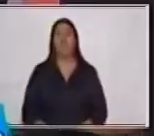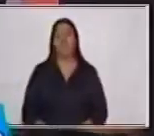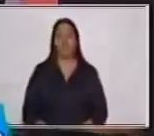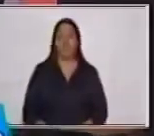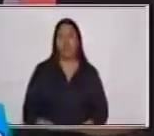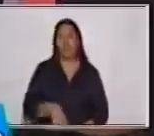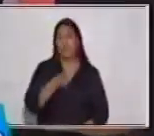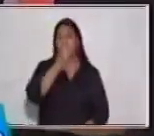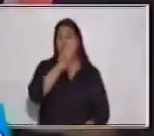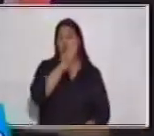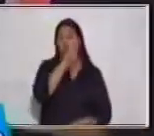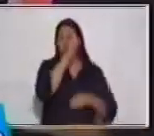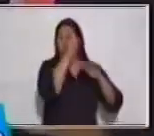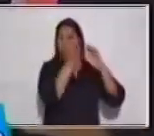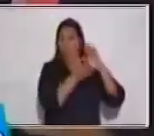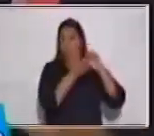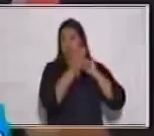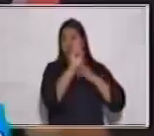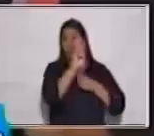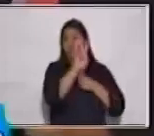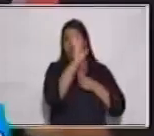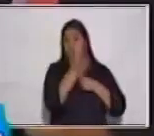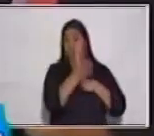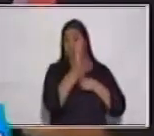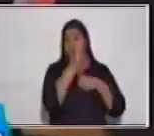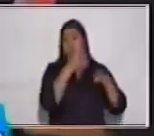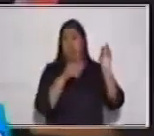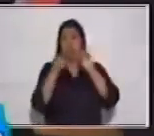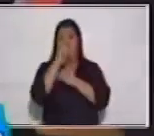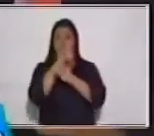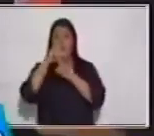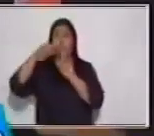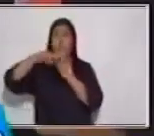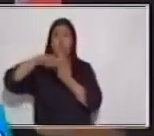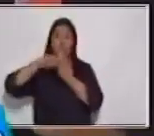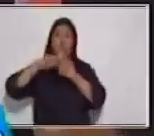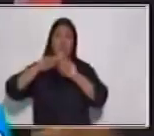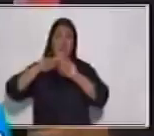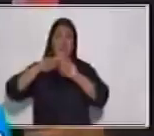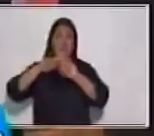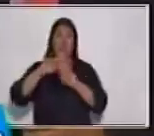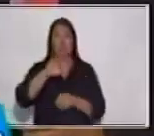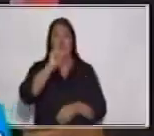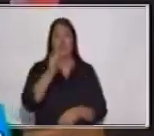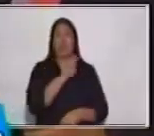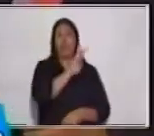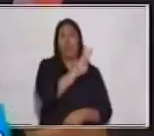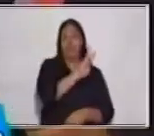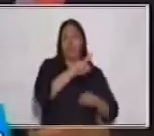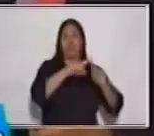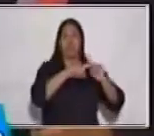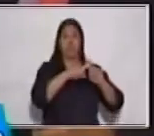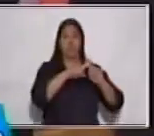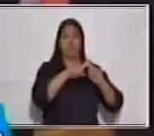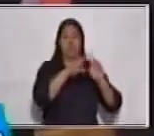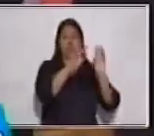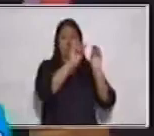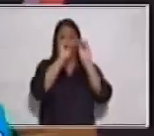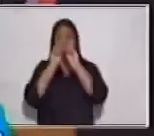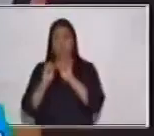2 que estaba dividiendo pasa a multiplicar y el 3 que estaba multiplicando pasa a